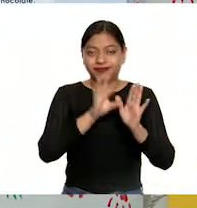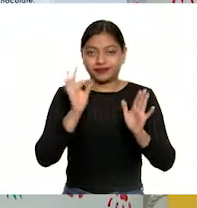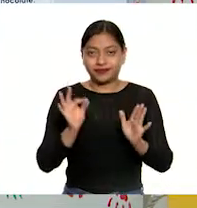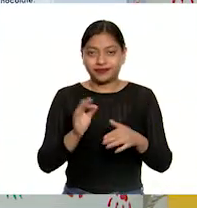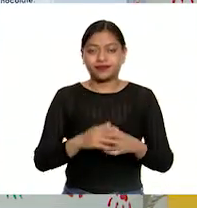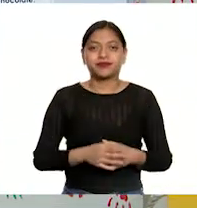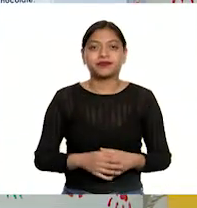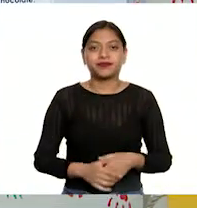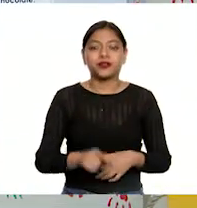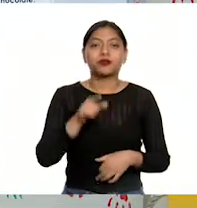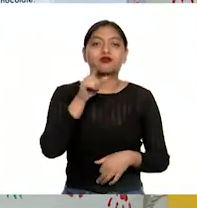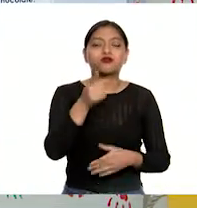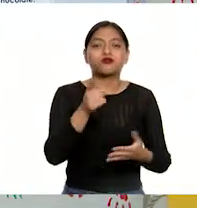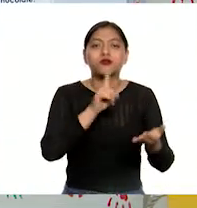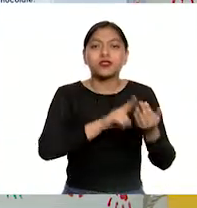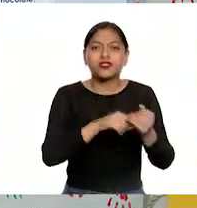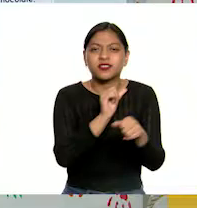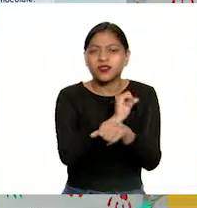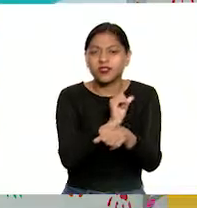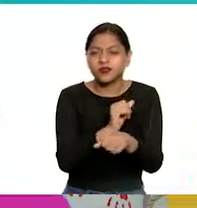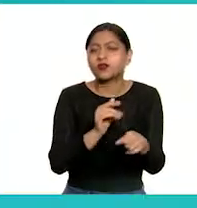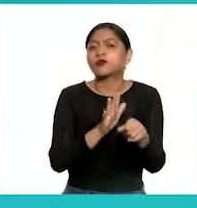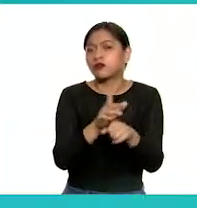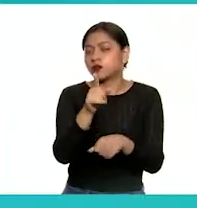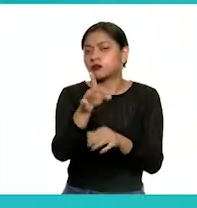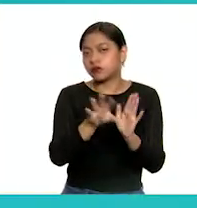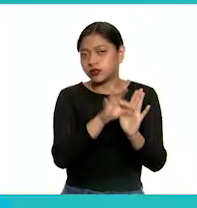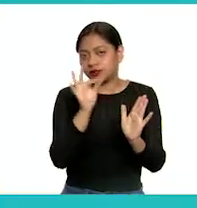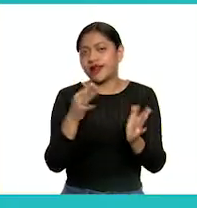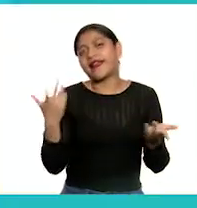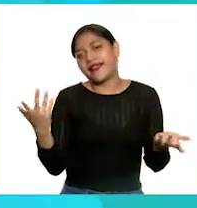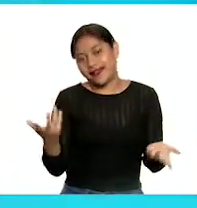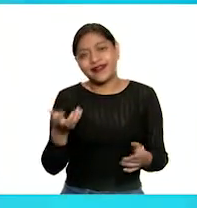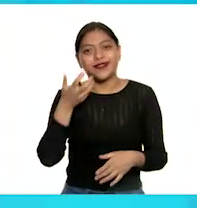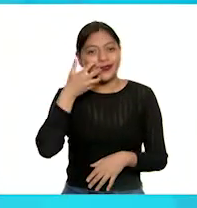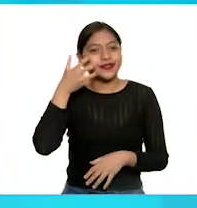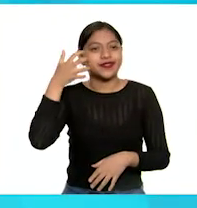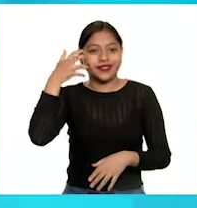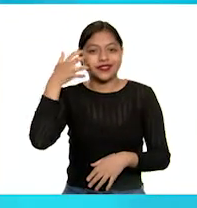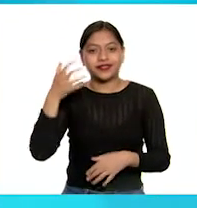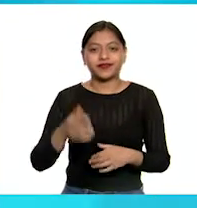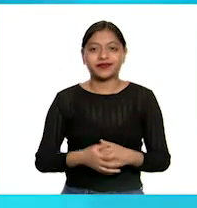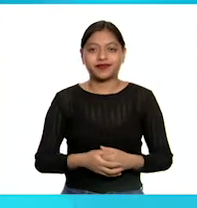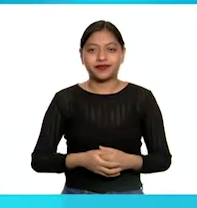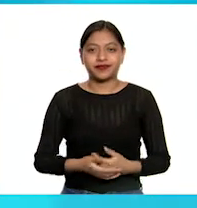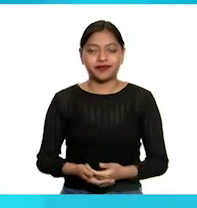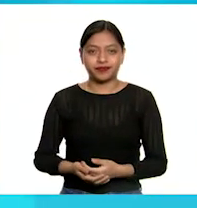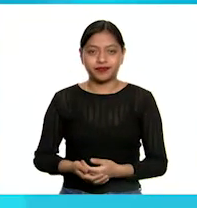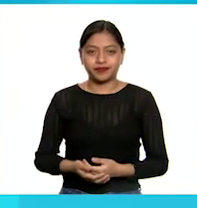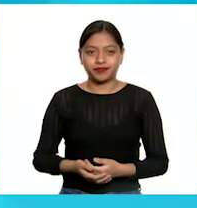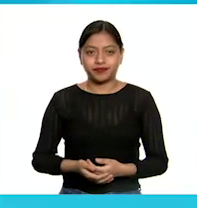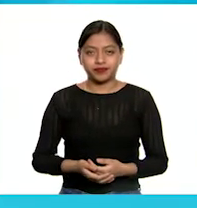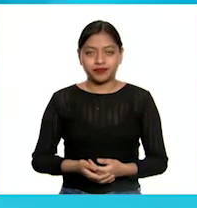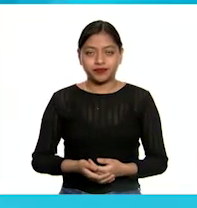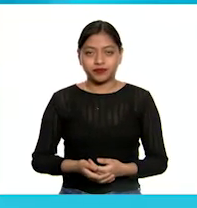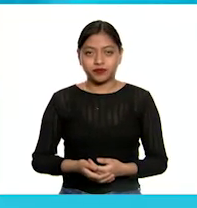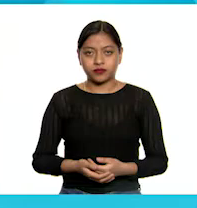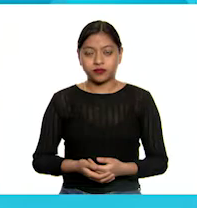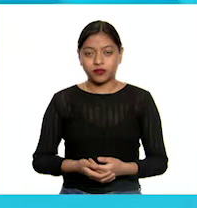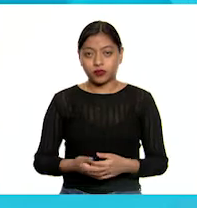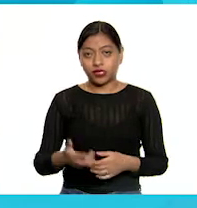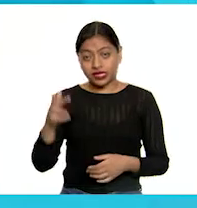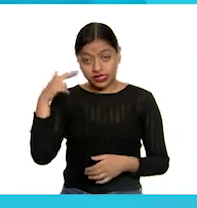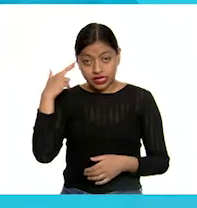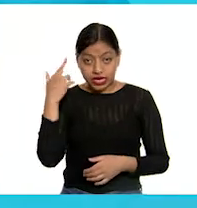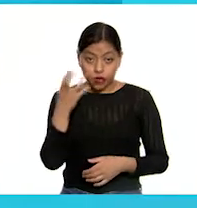elegir a nuestro personaje. A ver, Pili. Un gato. Un gato. Tenemos gato, tigre, mago, conejo, rey,